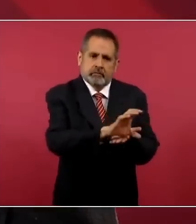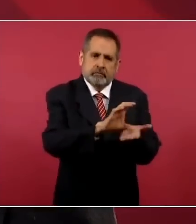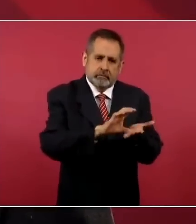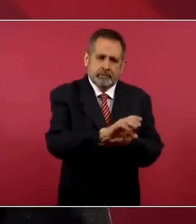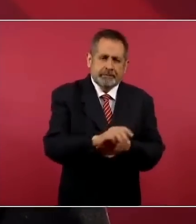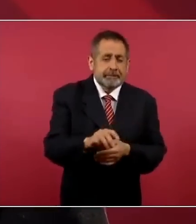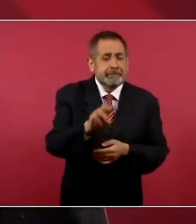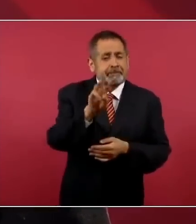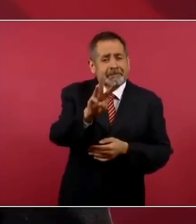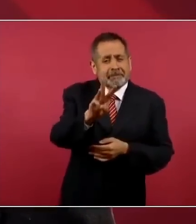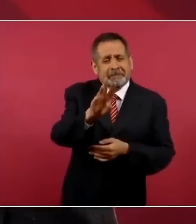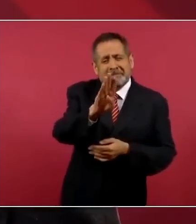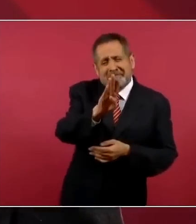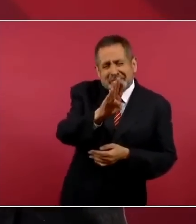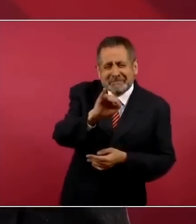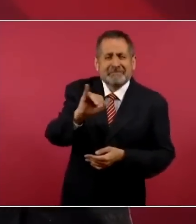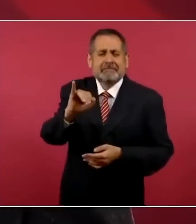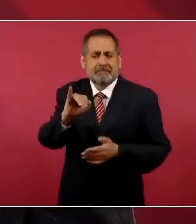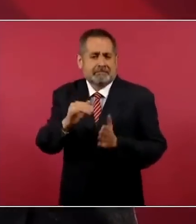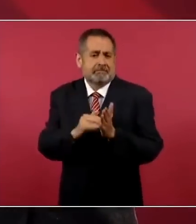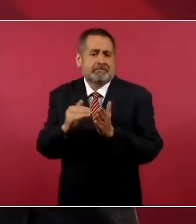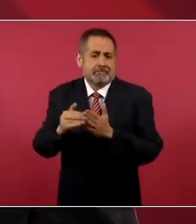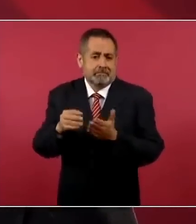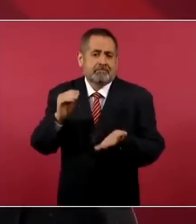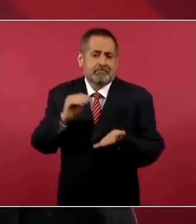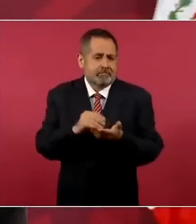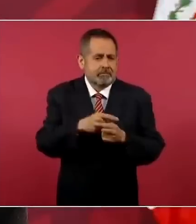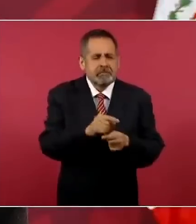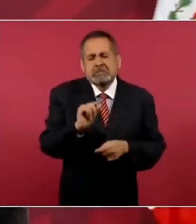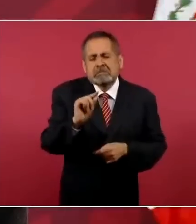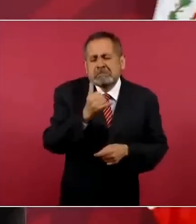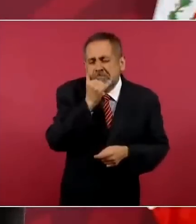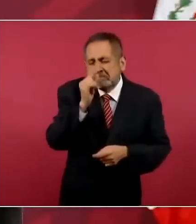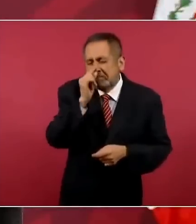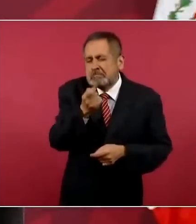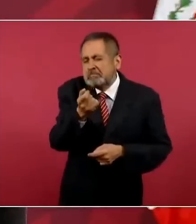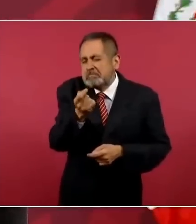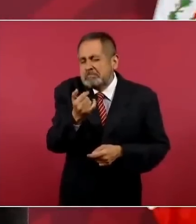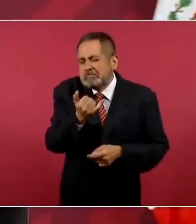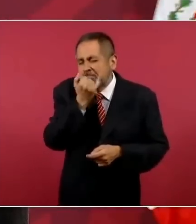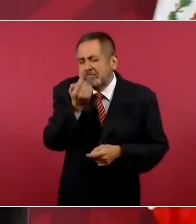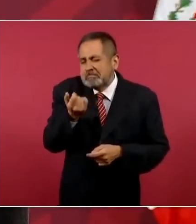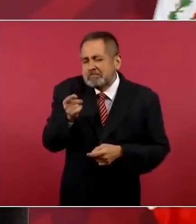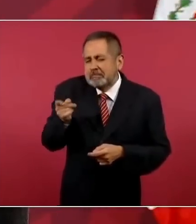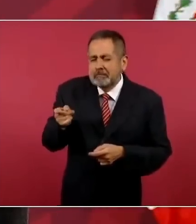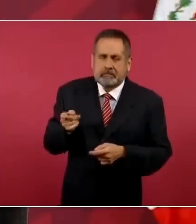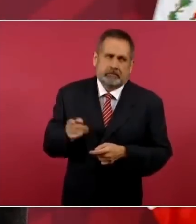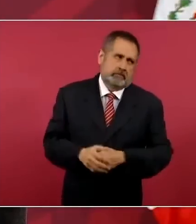3 billones. Se equivocó por muy poco.